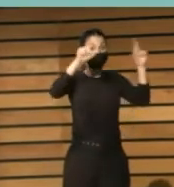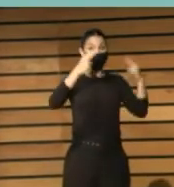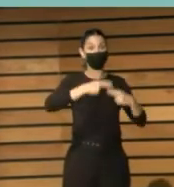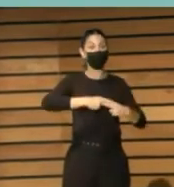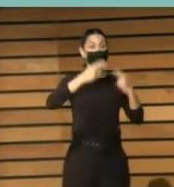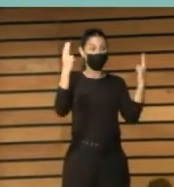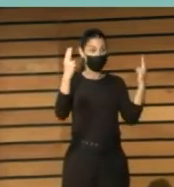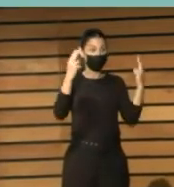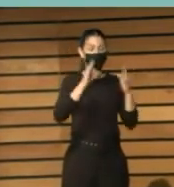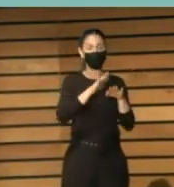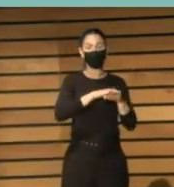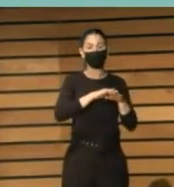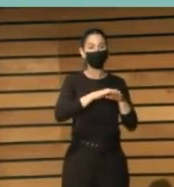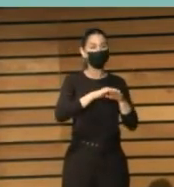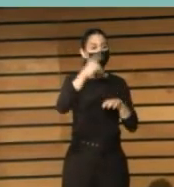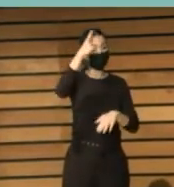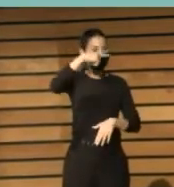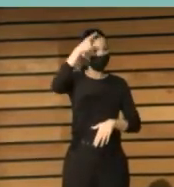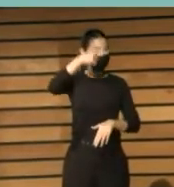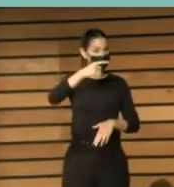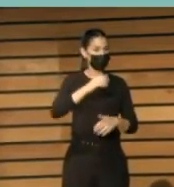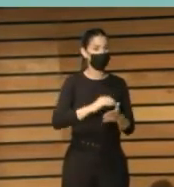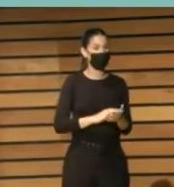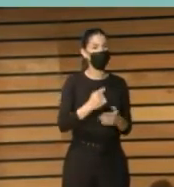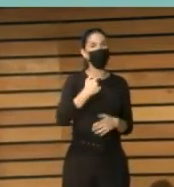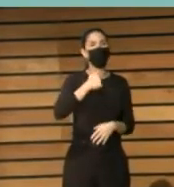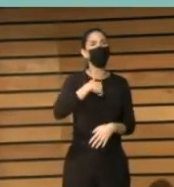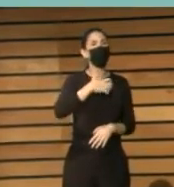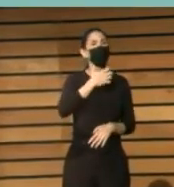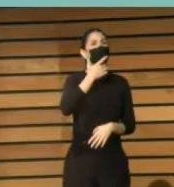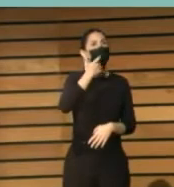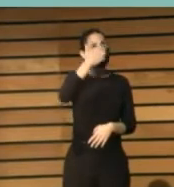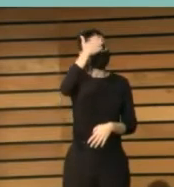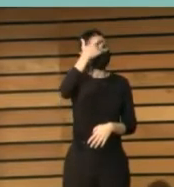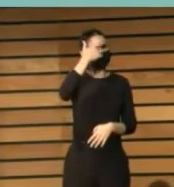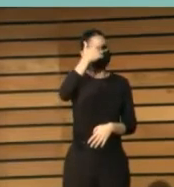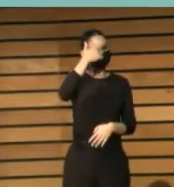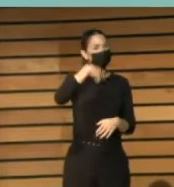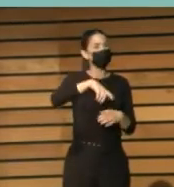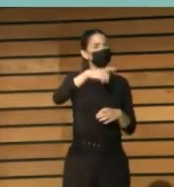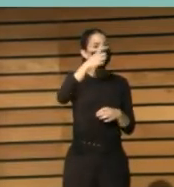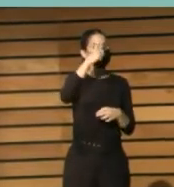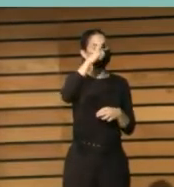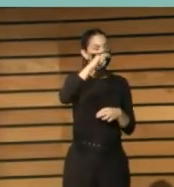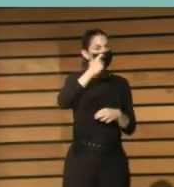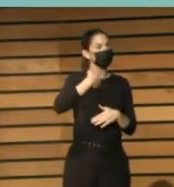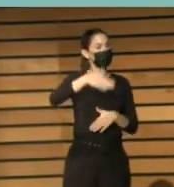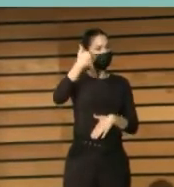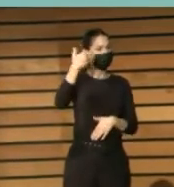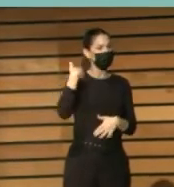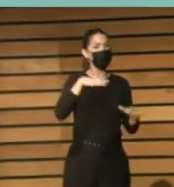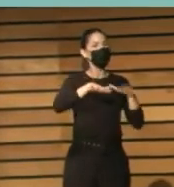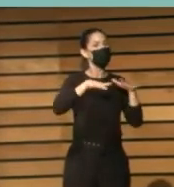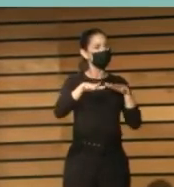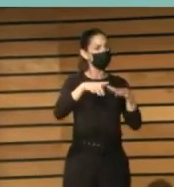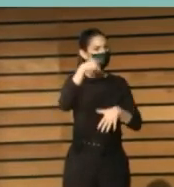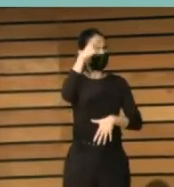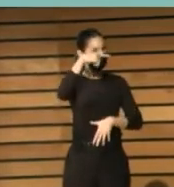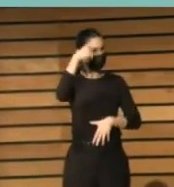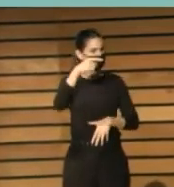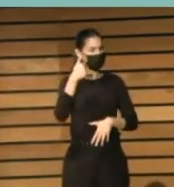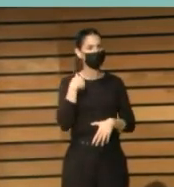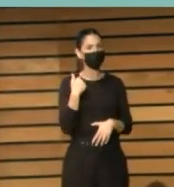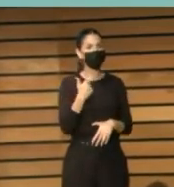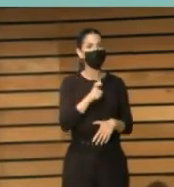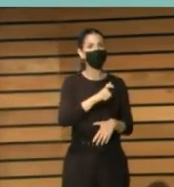cultural. En algunos casos, yo me acuerdo siempre de un movimiento de poetas que hubo en la capital, que los conocí de primera mano,